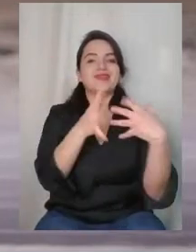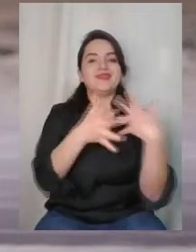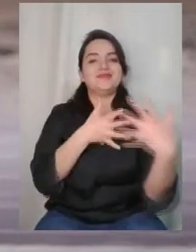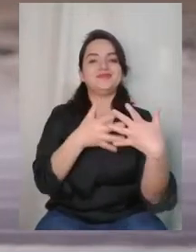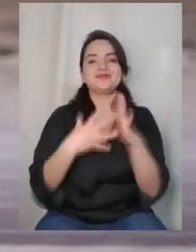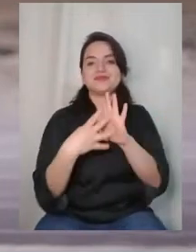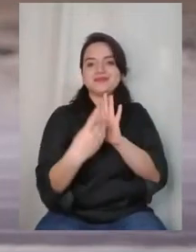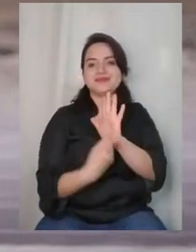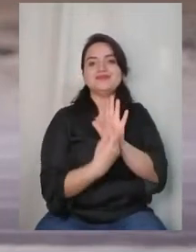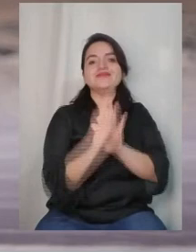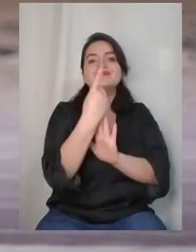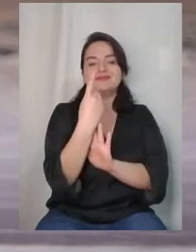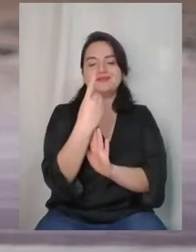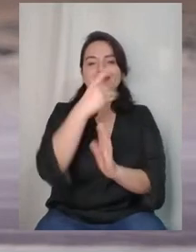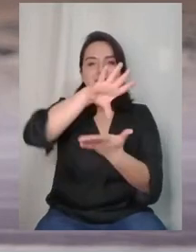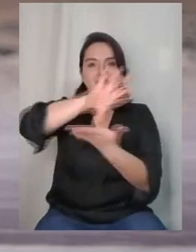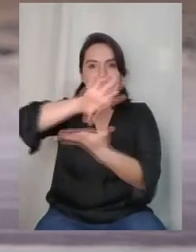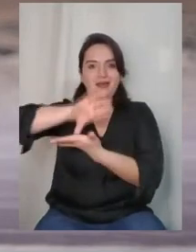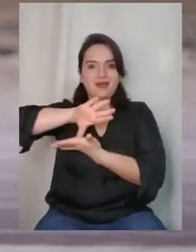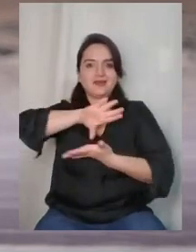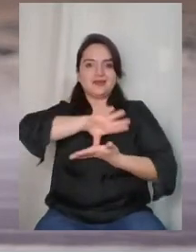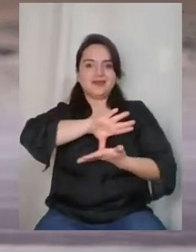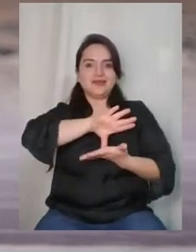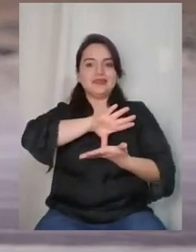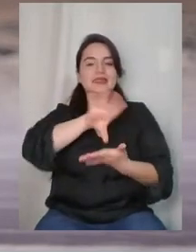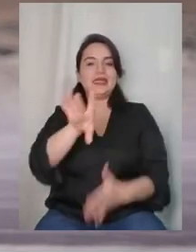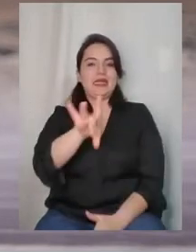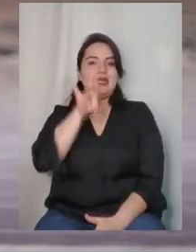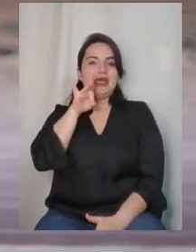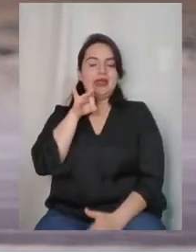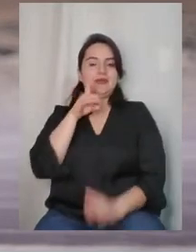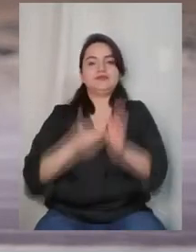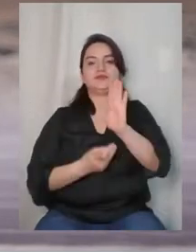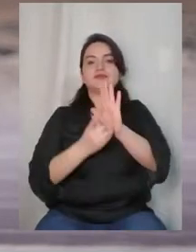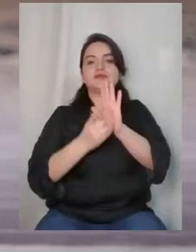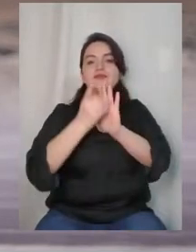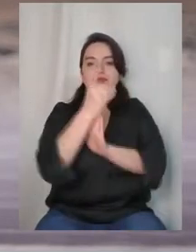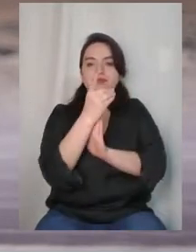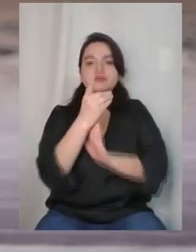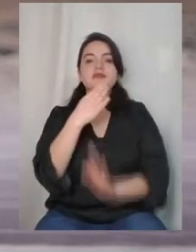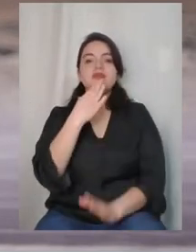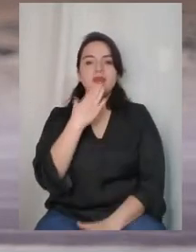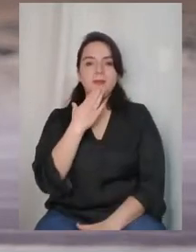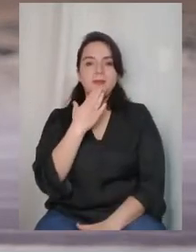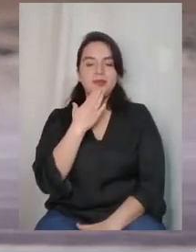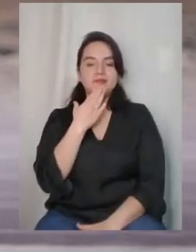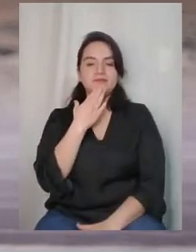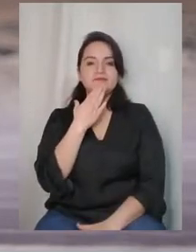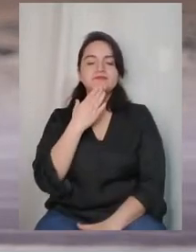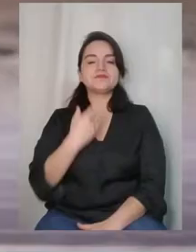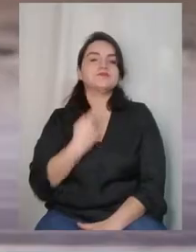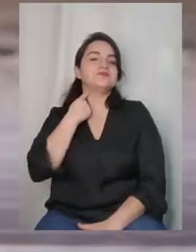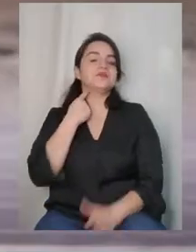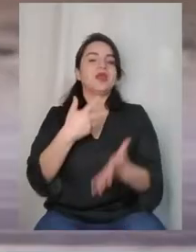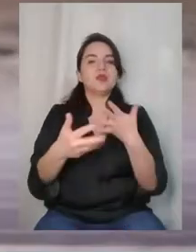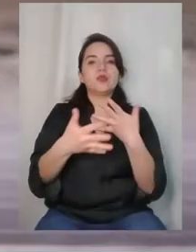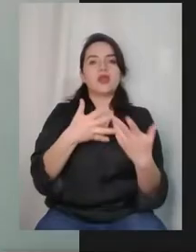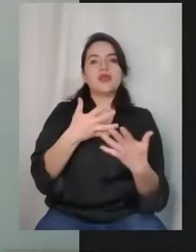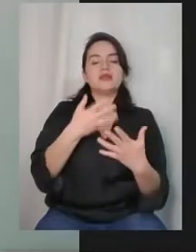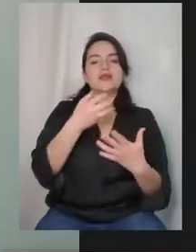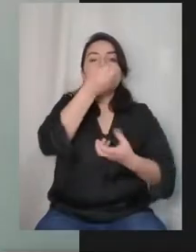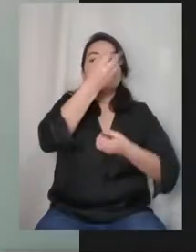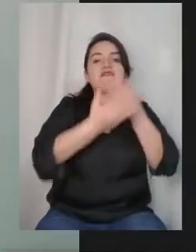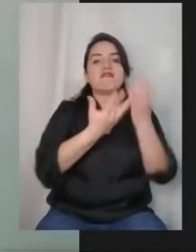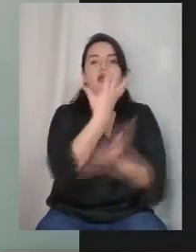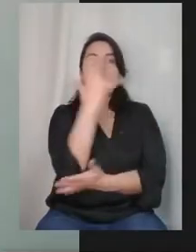país escoja, el cómo lo desarrolle, también influye en la naturaleza, su fauna y su flora, y en el ambiente, en el sistema,